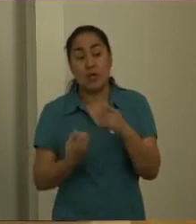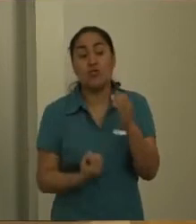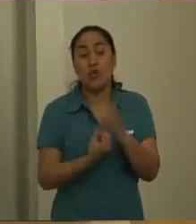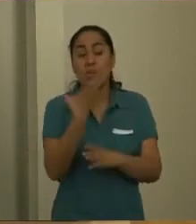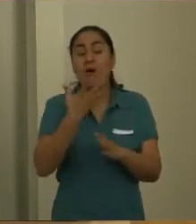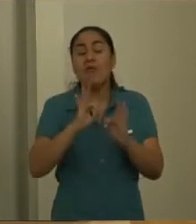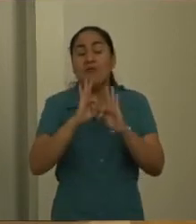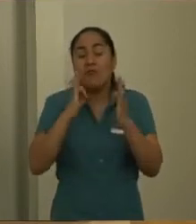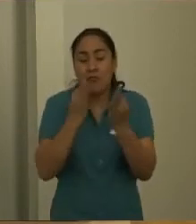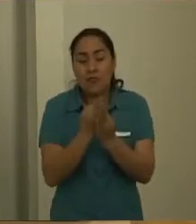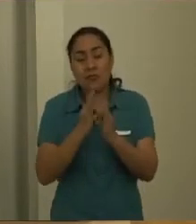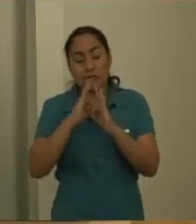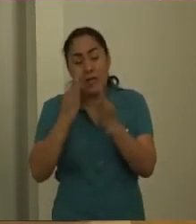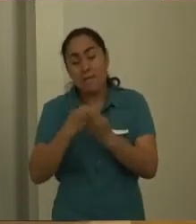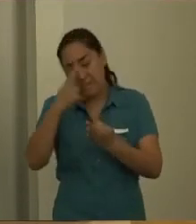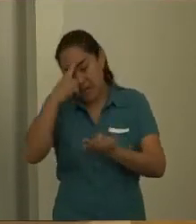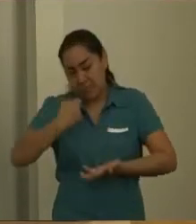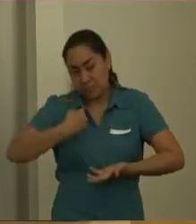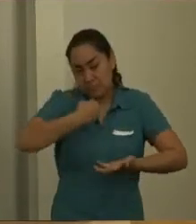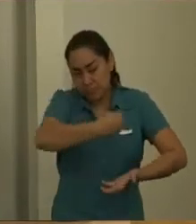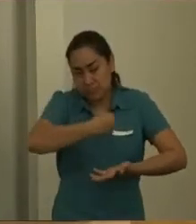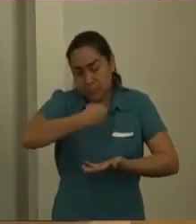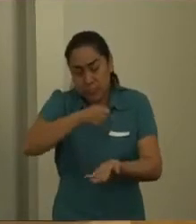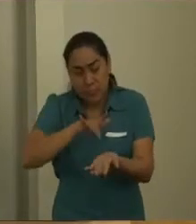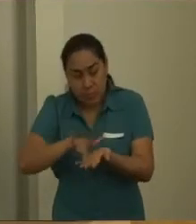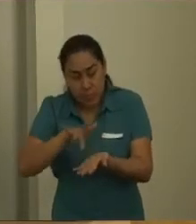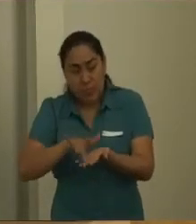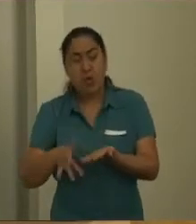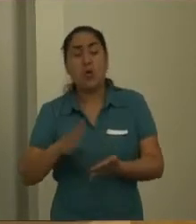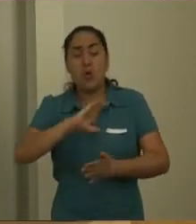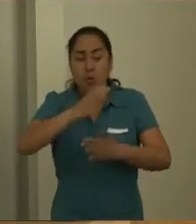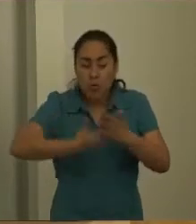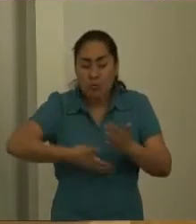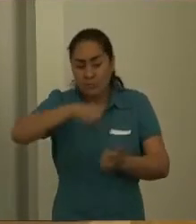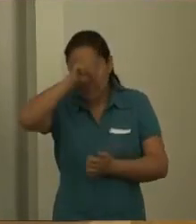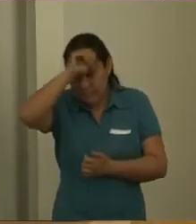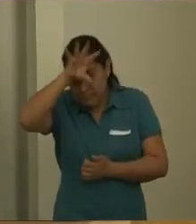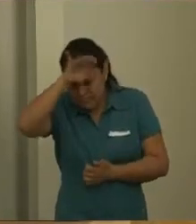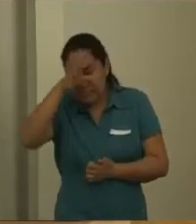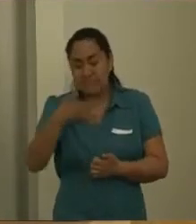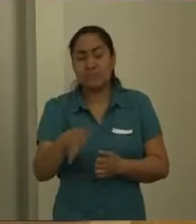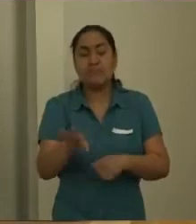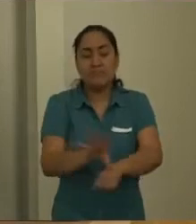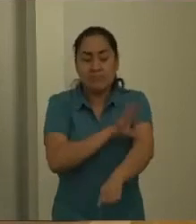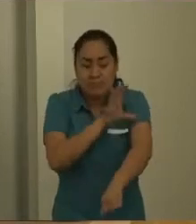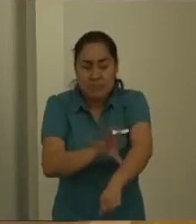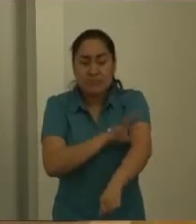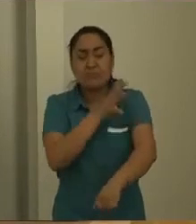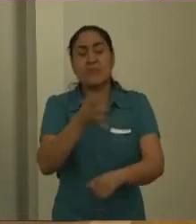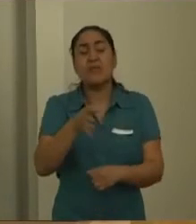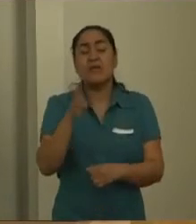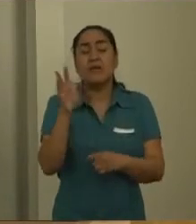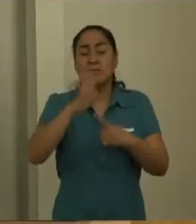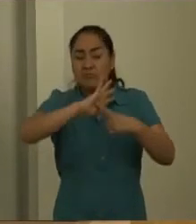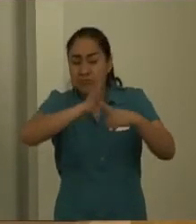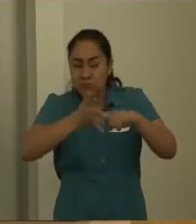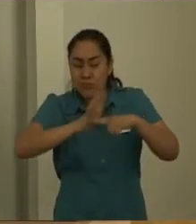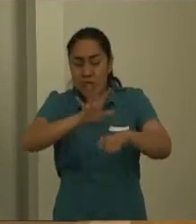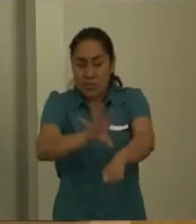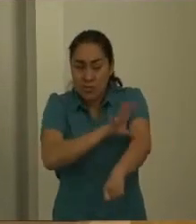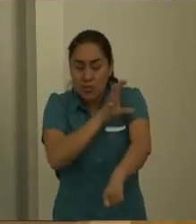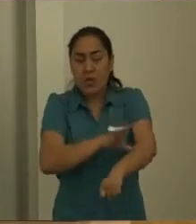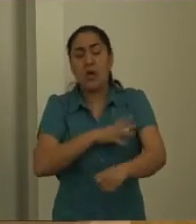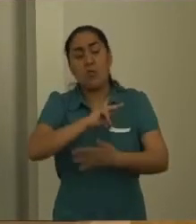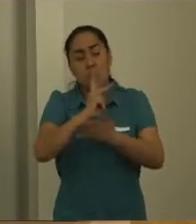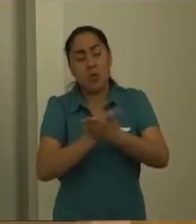modalidades de grandes inversiones desde las concesiones mineras hidroeléctricas de energía eólica programas carreteros